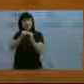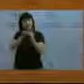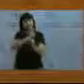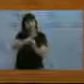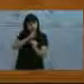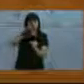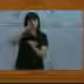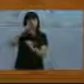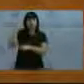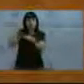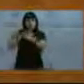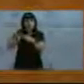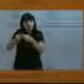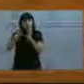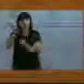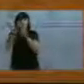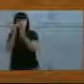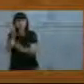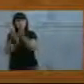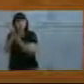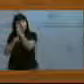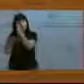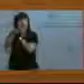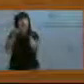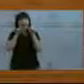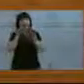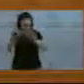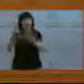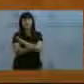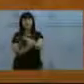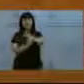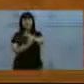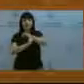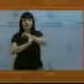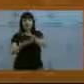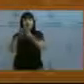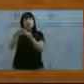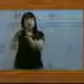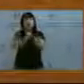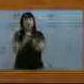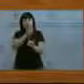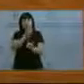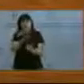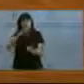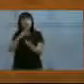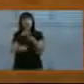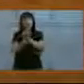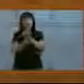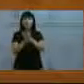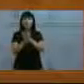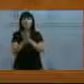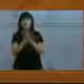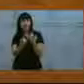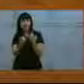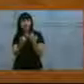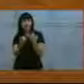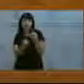tradición y desarrollo de actividad económica es una de las claves para preservar estos territorios y que sigan siendo atractivos